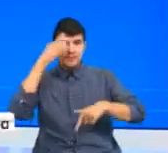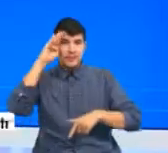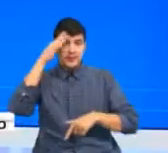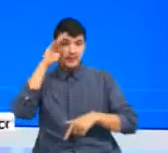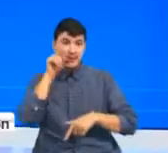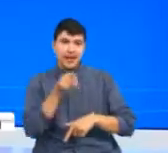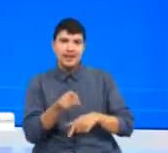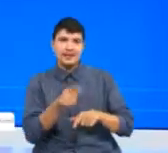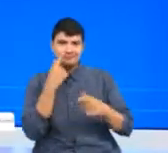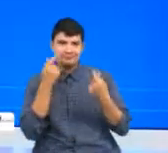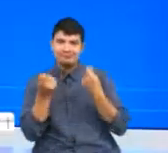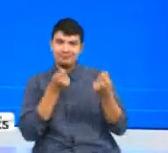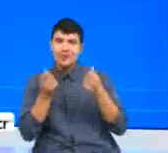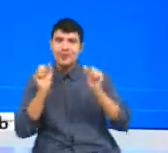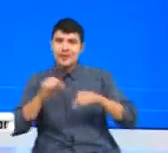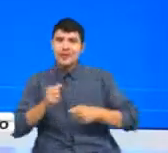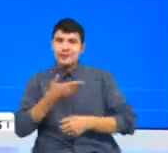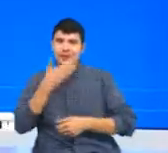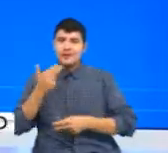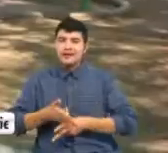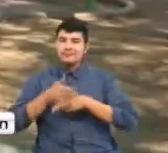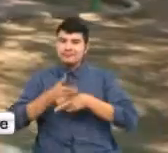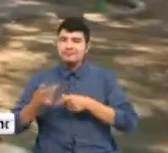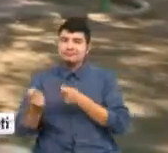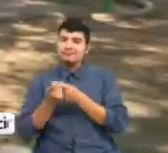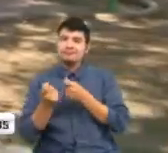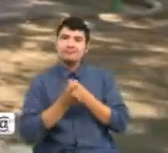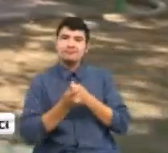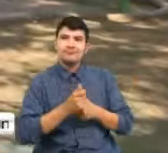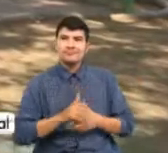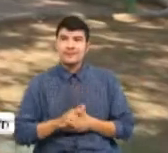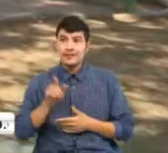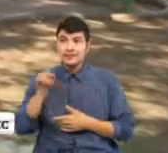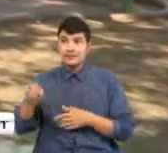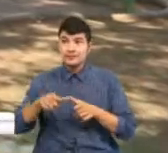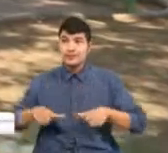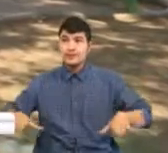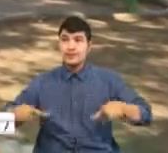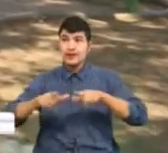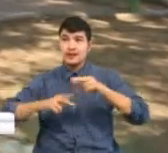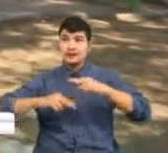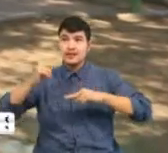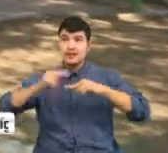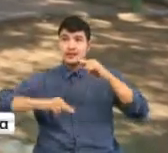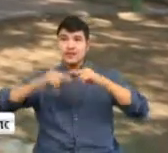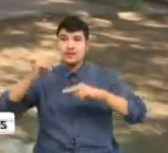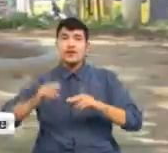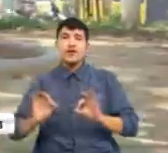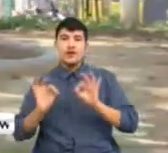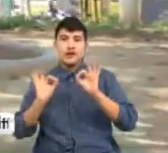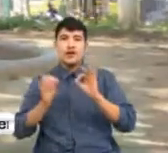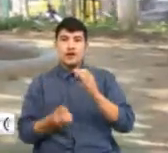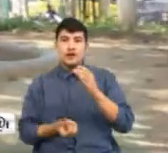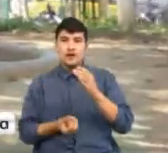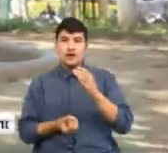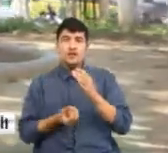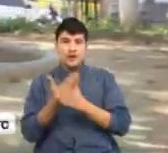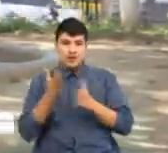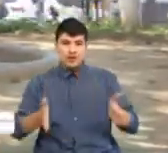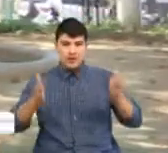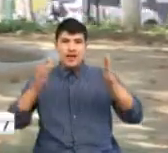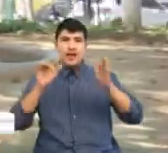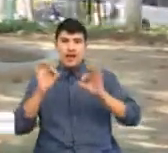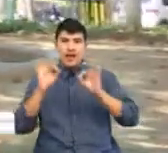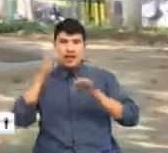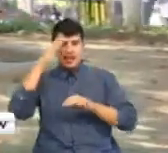de la villa olímpica y los sectores vecinos sobre este lote se construirá un cai para garantizar la seguridad del complejo deportivo